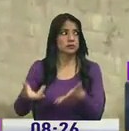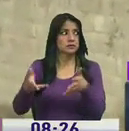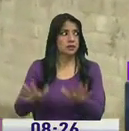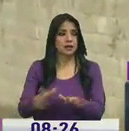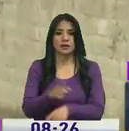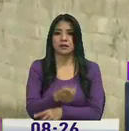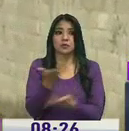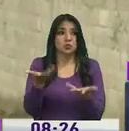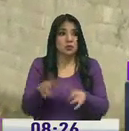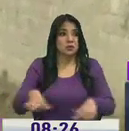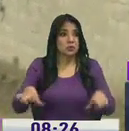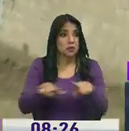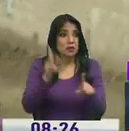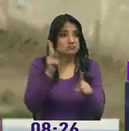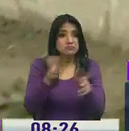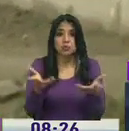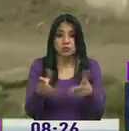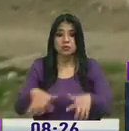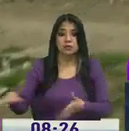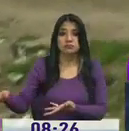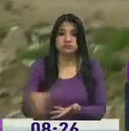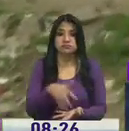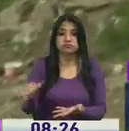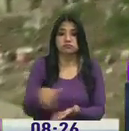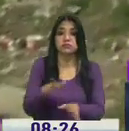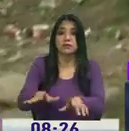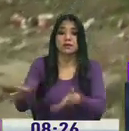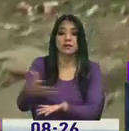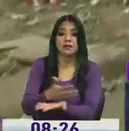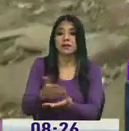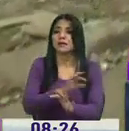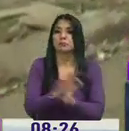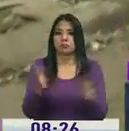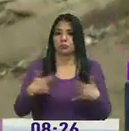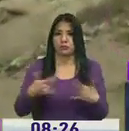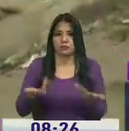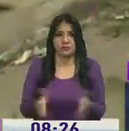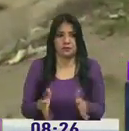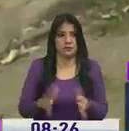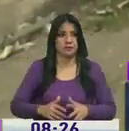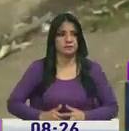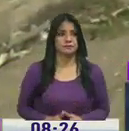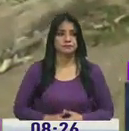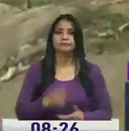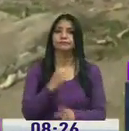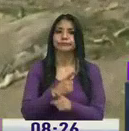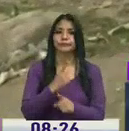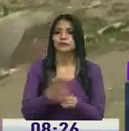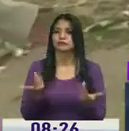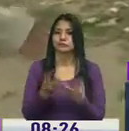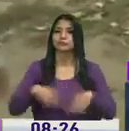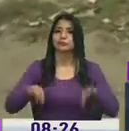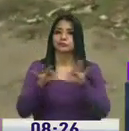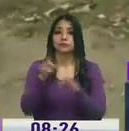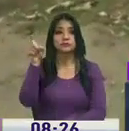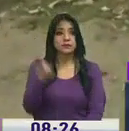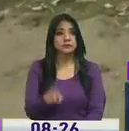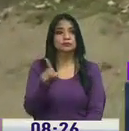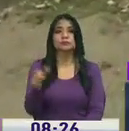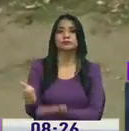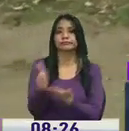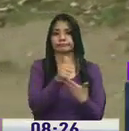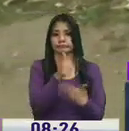son los puntos en los que los camiones recolectores podrían recoger estas basuras. Así que es un trabajo y es necesaria la colaboración